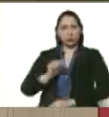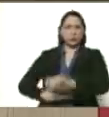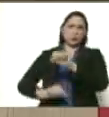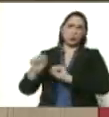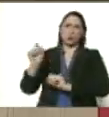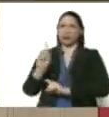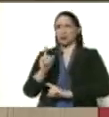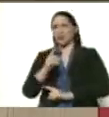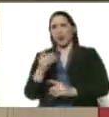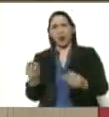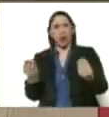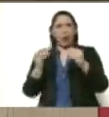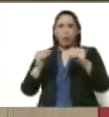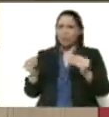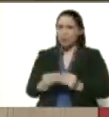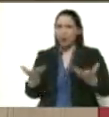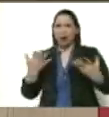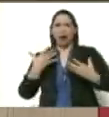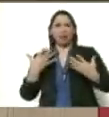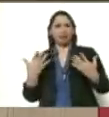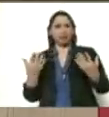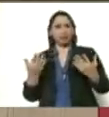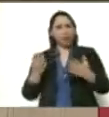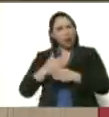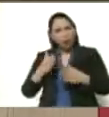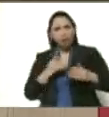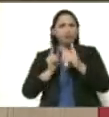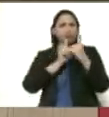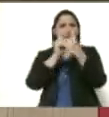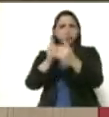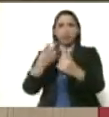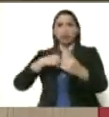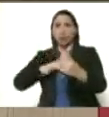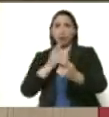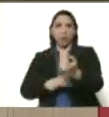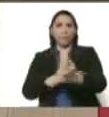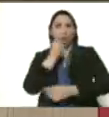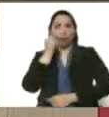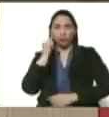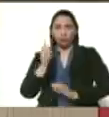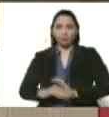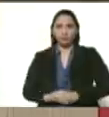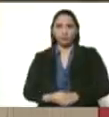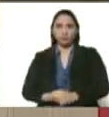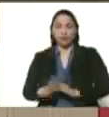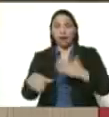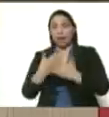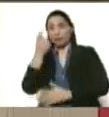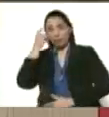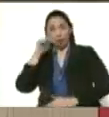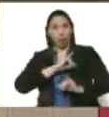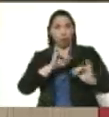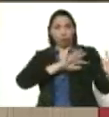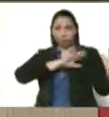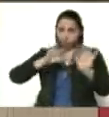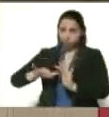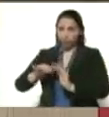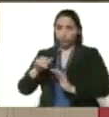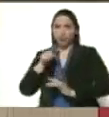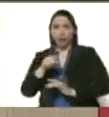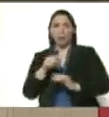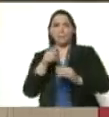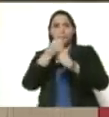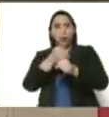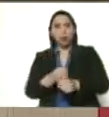reprochable, deplorable, de persecución a nuestros hermanos y a nuestras hermanas. Al día de hoy han regresado por estos